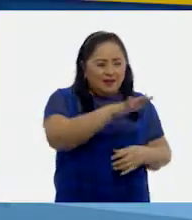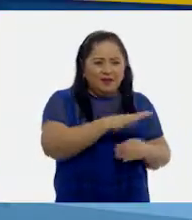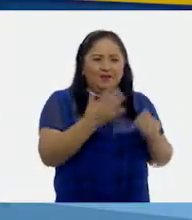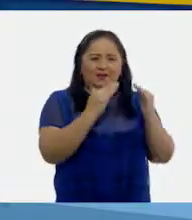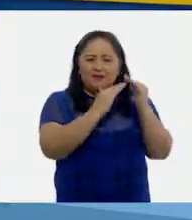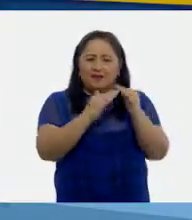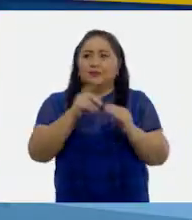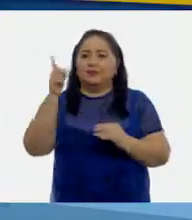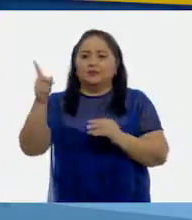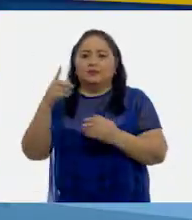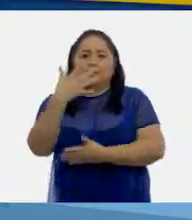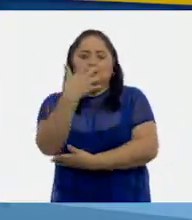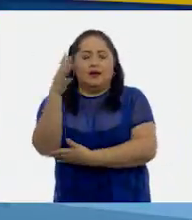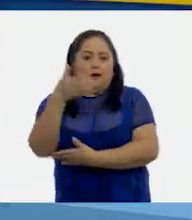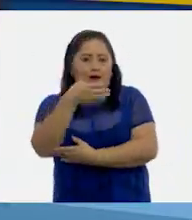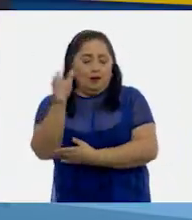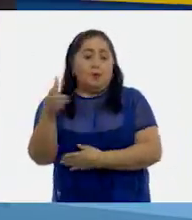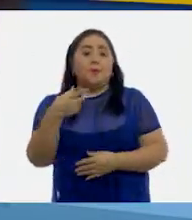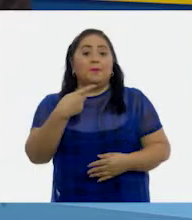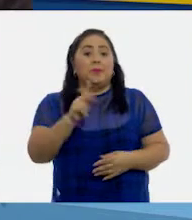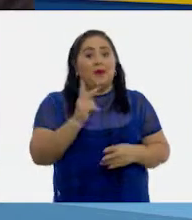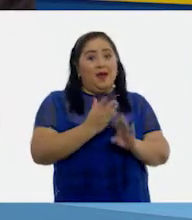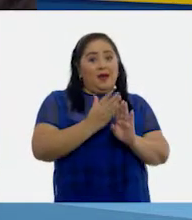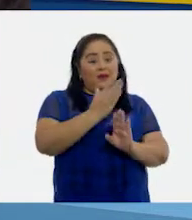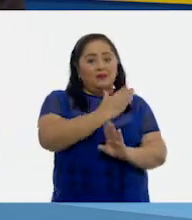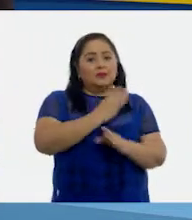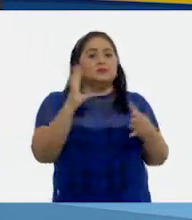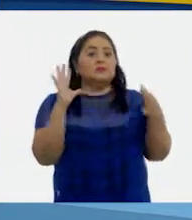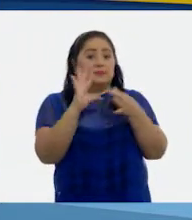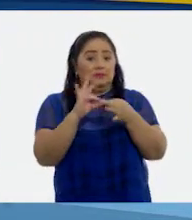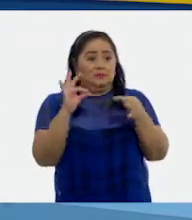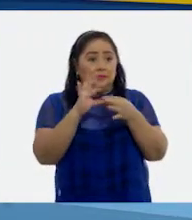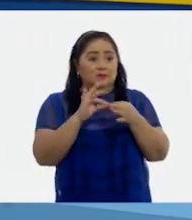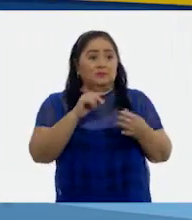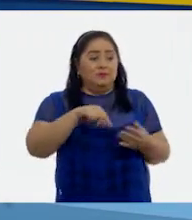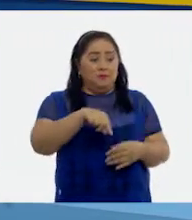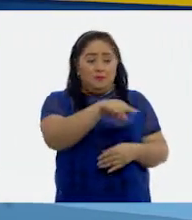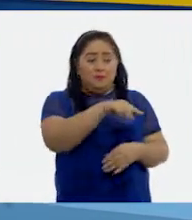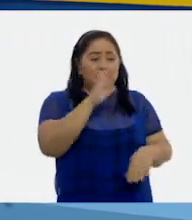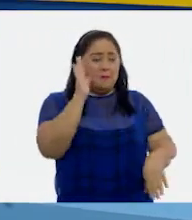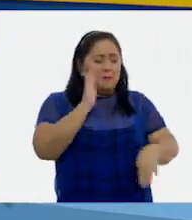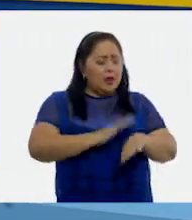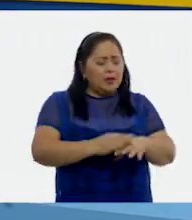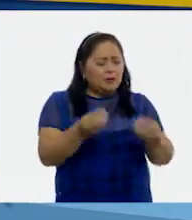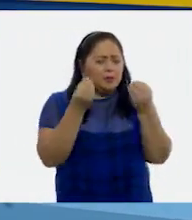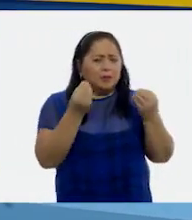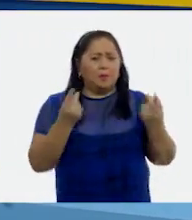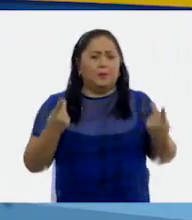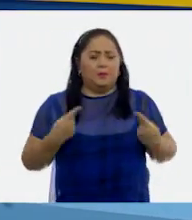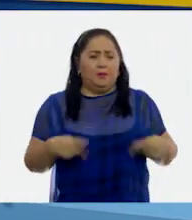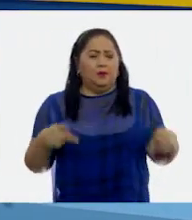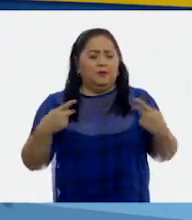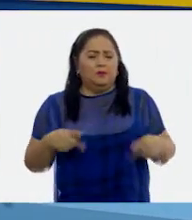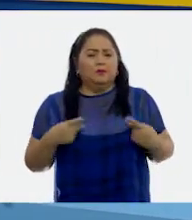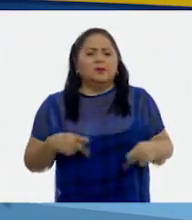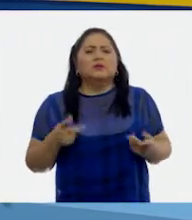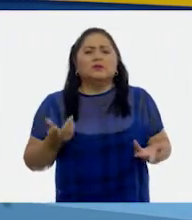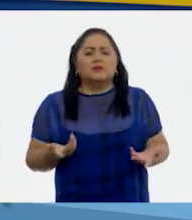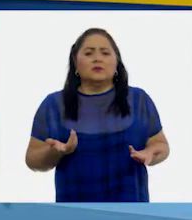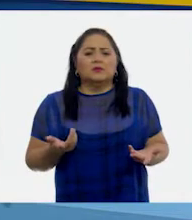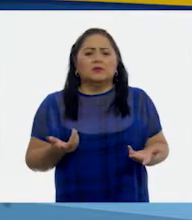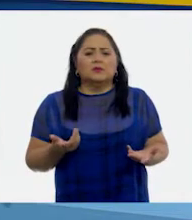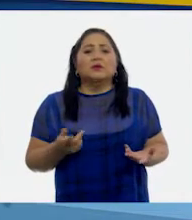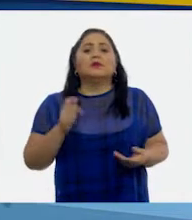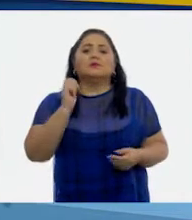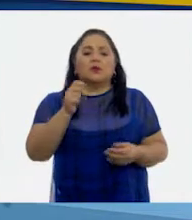Larisa. En días anteriores explicamos que las zonas de mayor concentración de la población